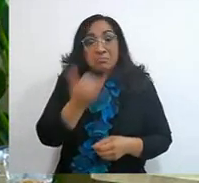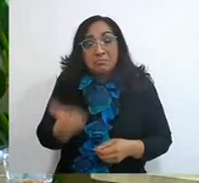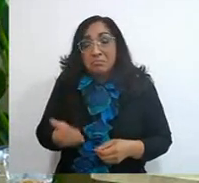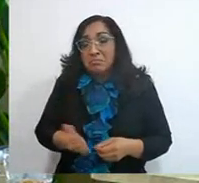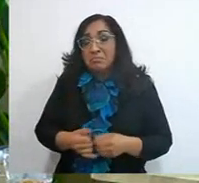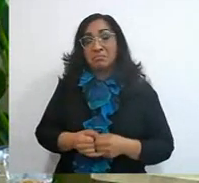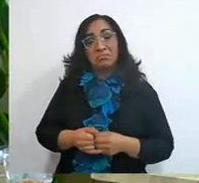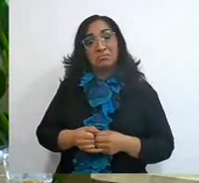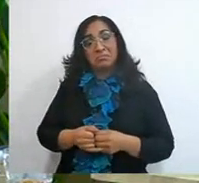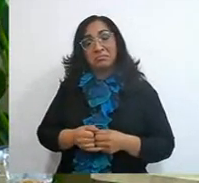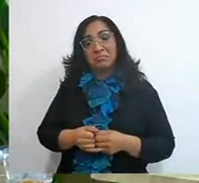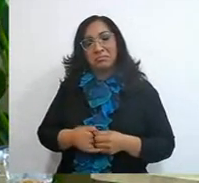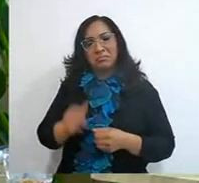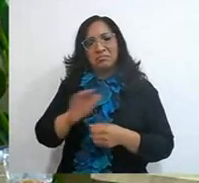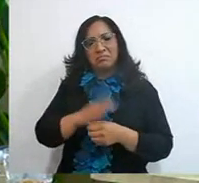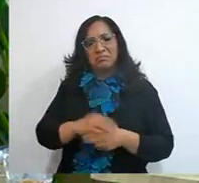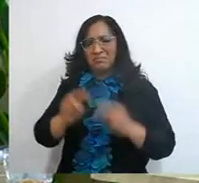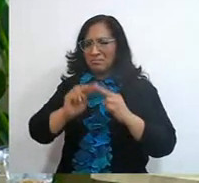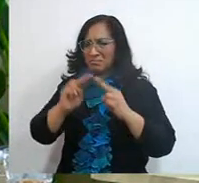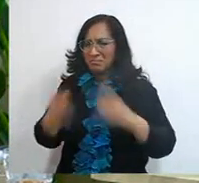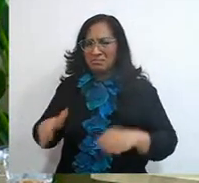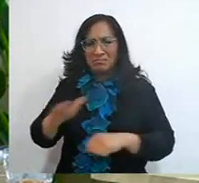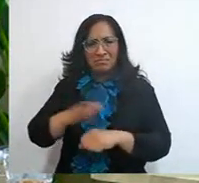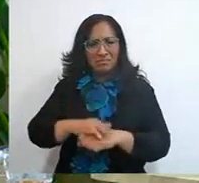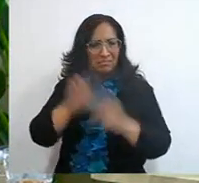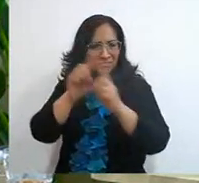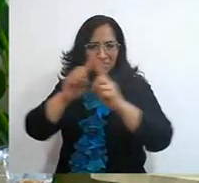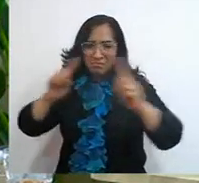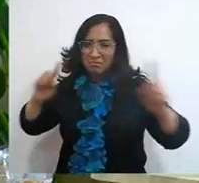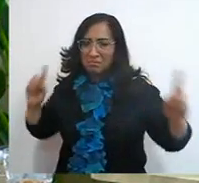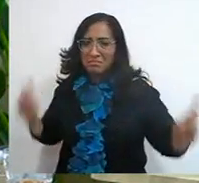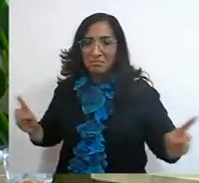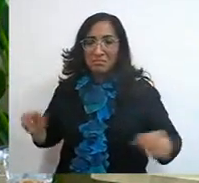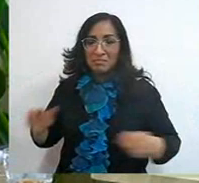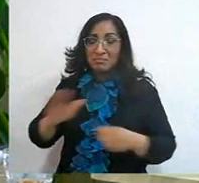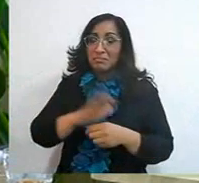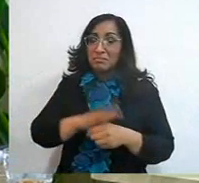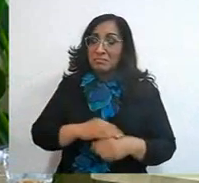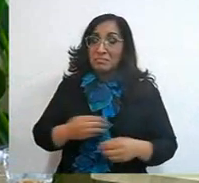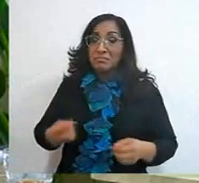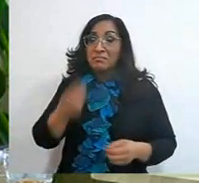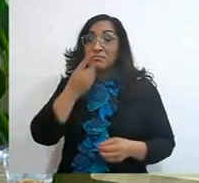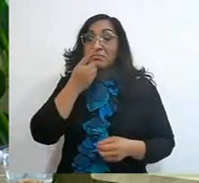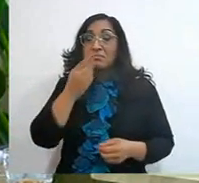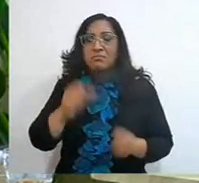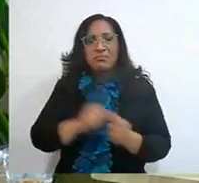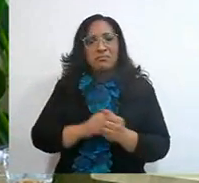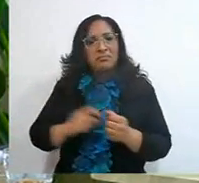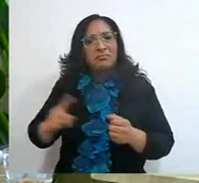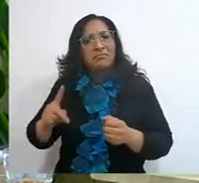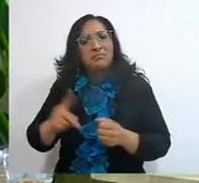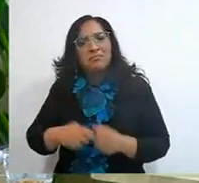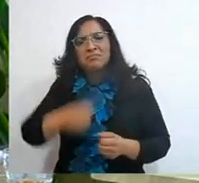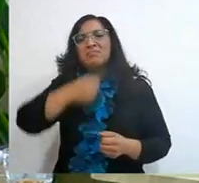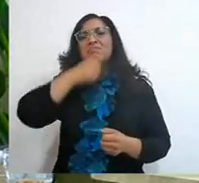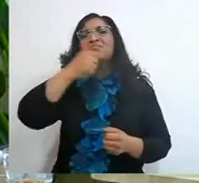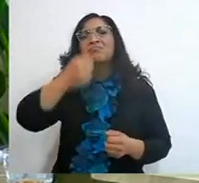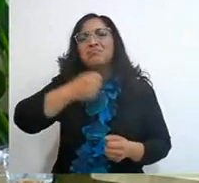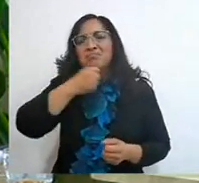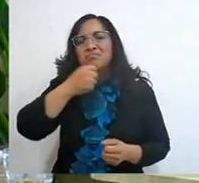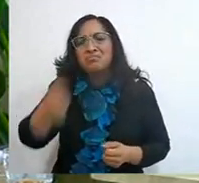Señor, por haber roto amistades, por haber dicho algo que no era el